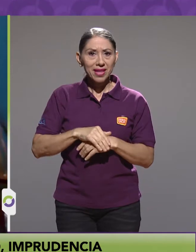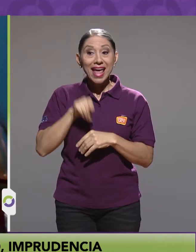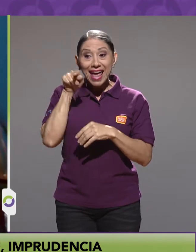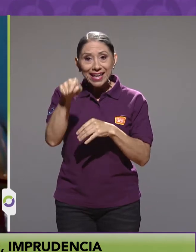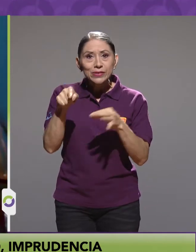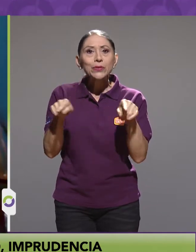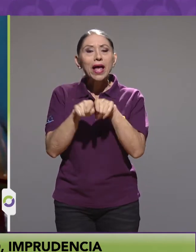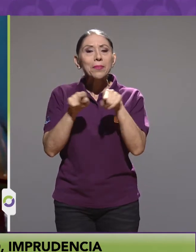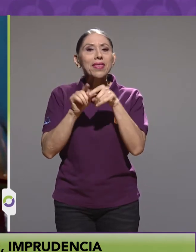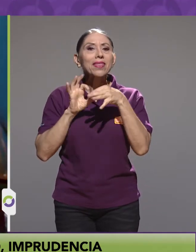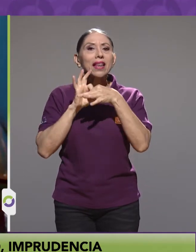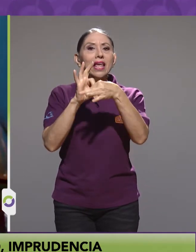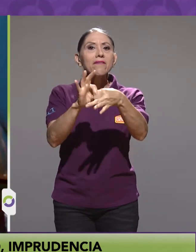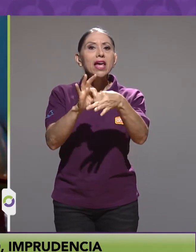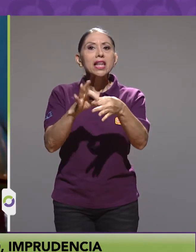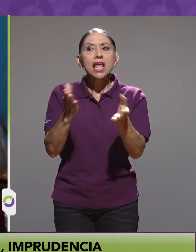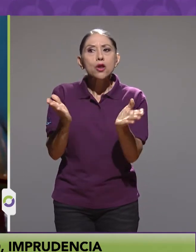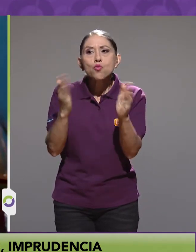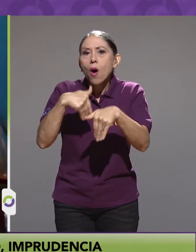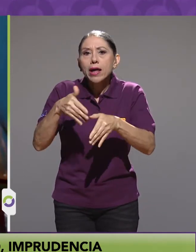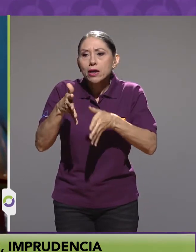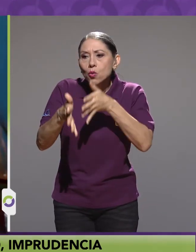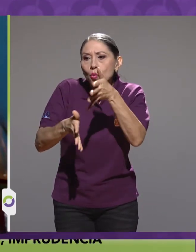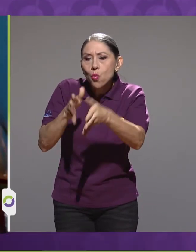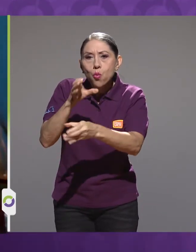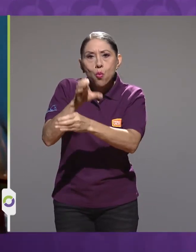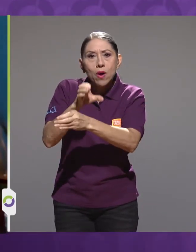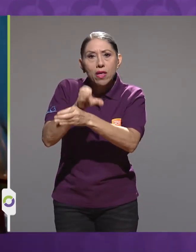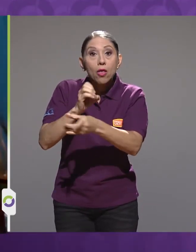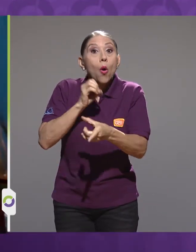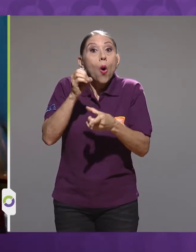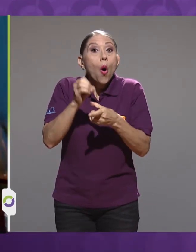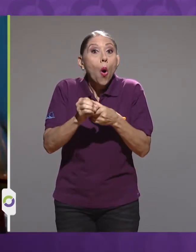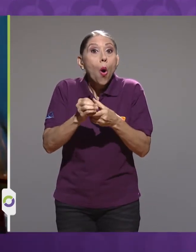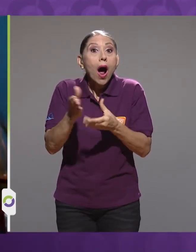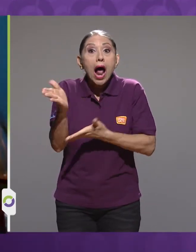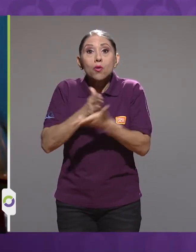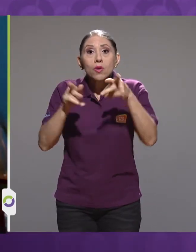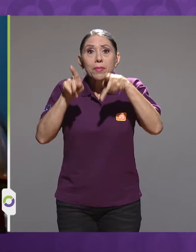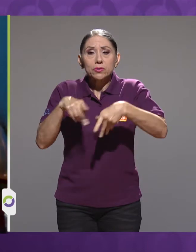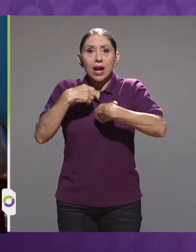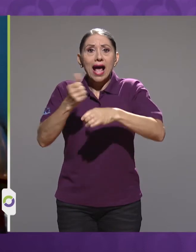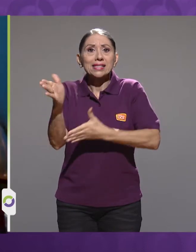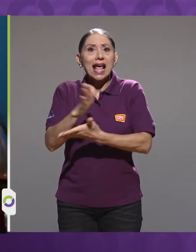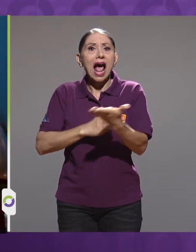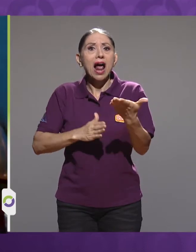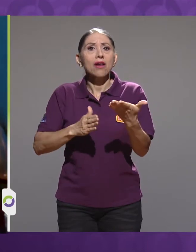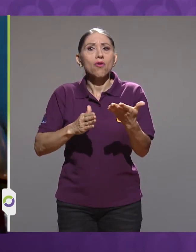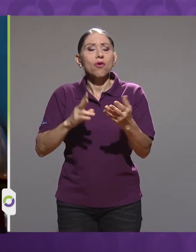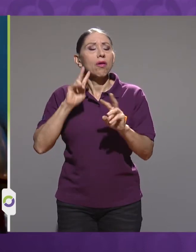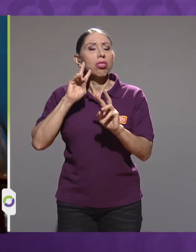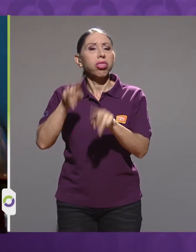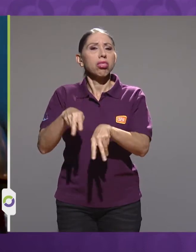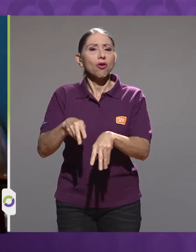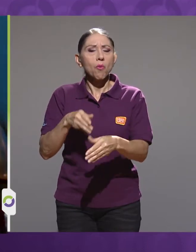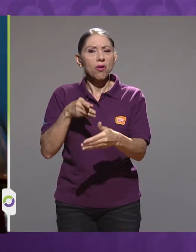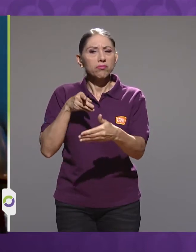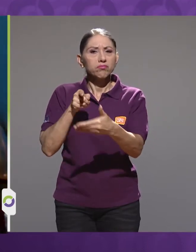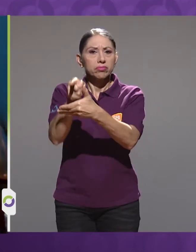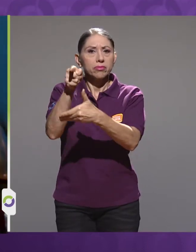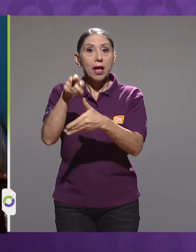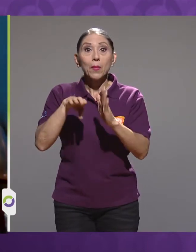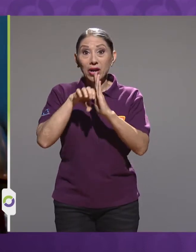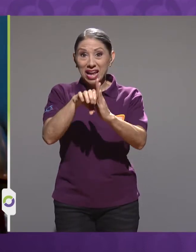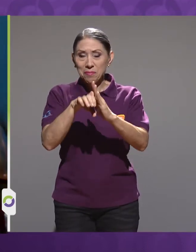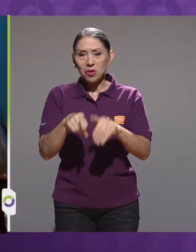la falta del deber de cuidado, con la imprudencia a la hora de realizar una acción. Por ejemplo, que yo le prive a una persona